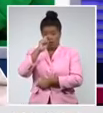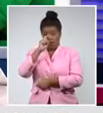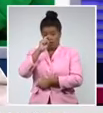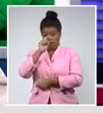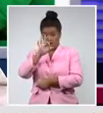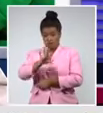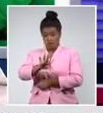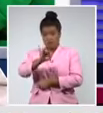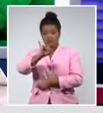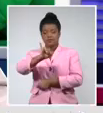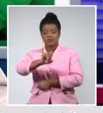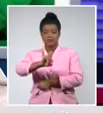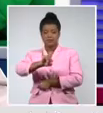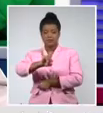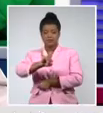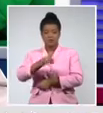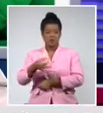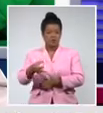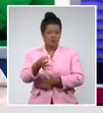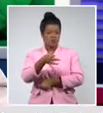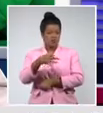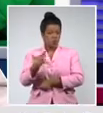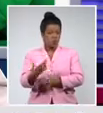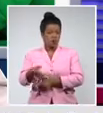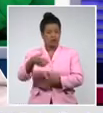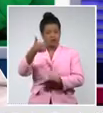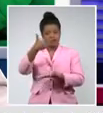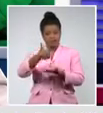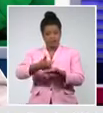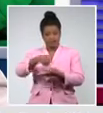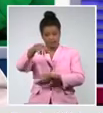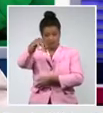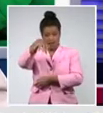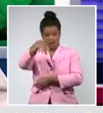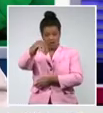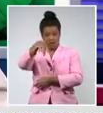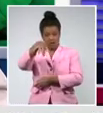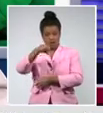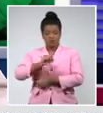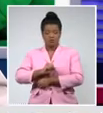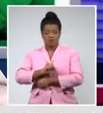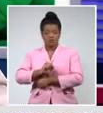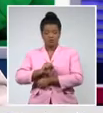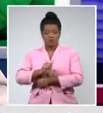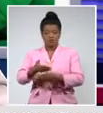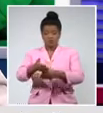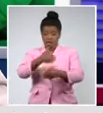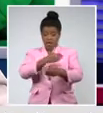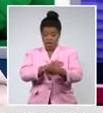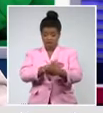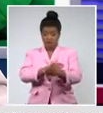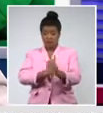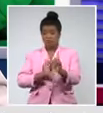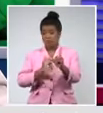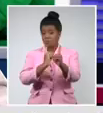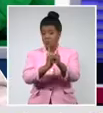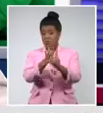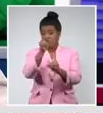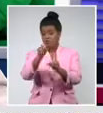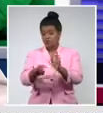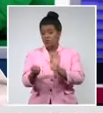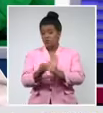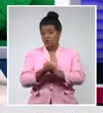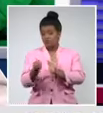edad del municipio de Pinar del Río, en esta provincia, contacto de un caso confirmado